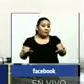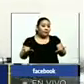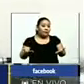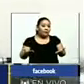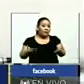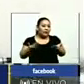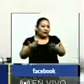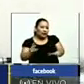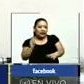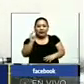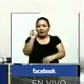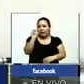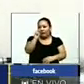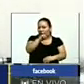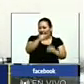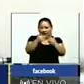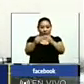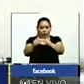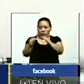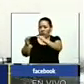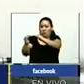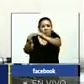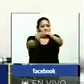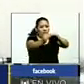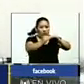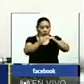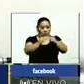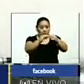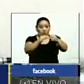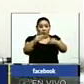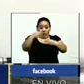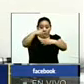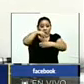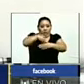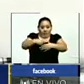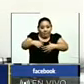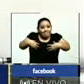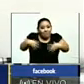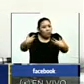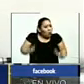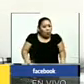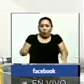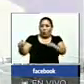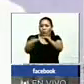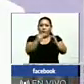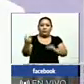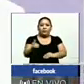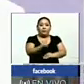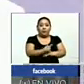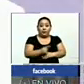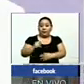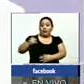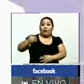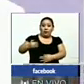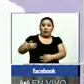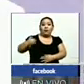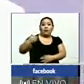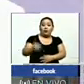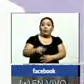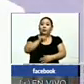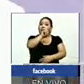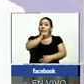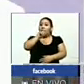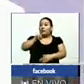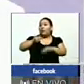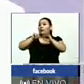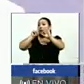son raras las vacunas que cambian en sí. En general, el esqueleto es general para todos. Cada año,